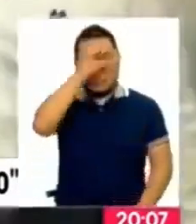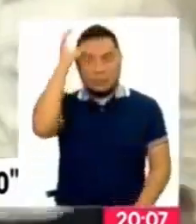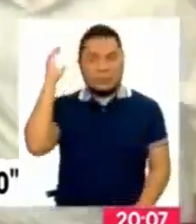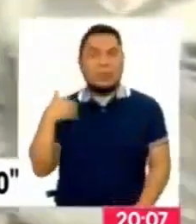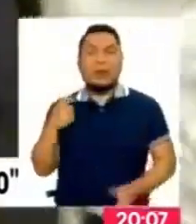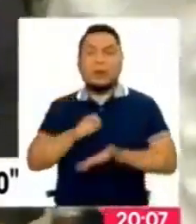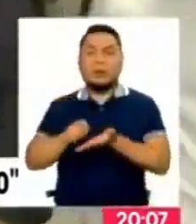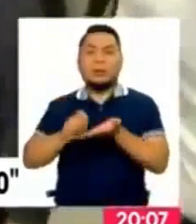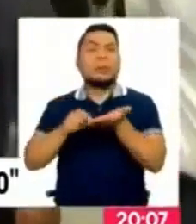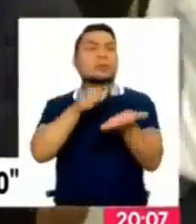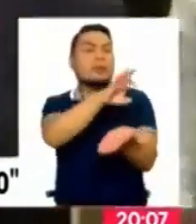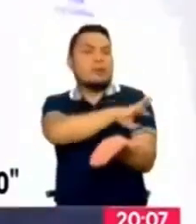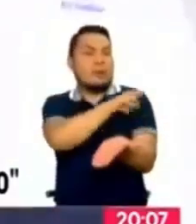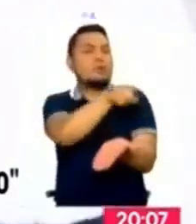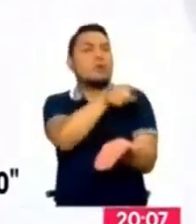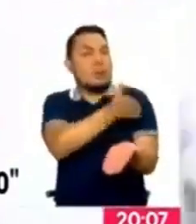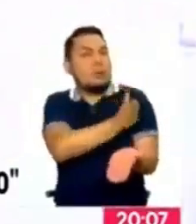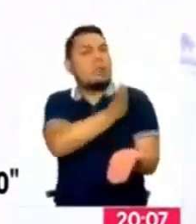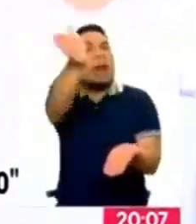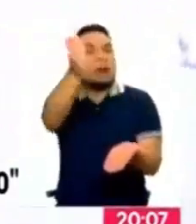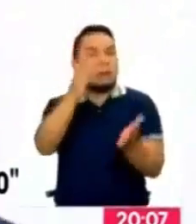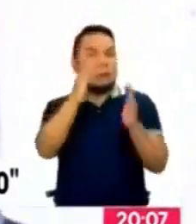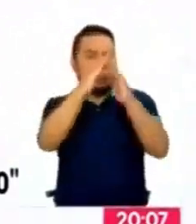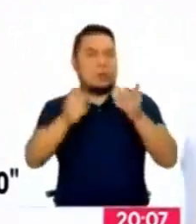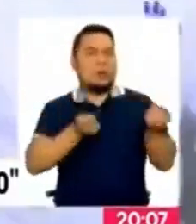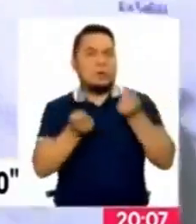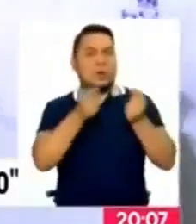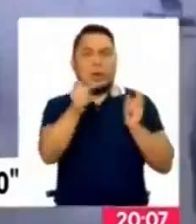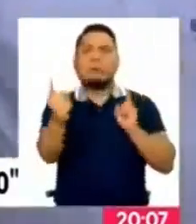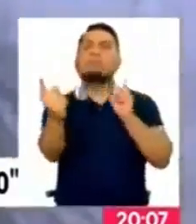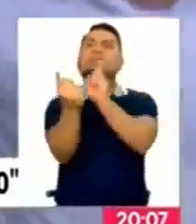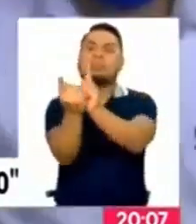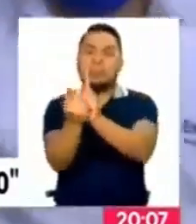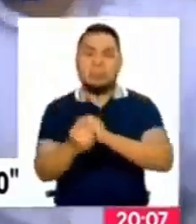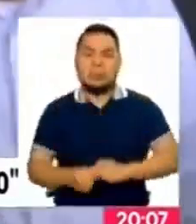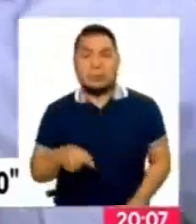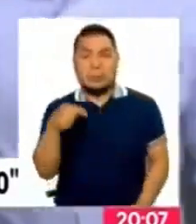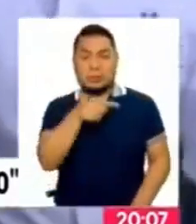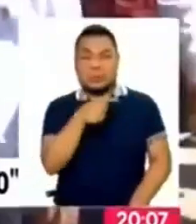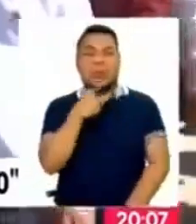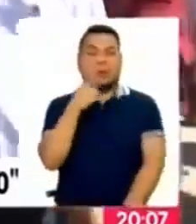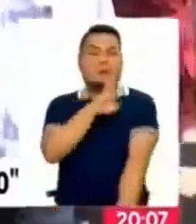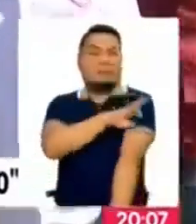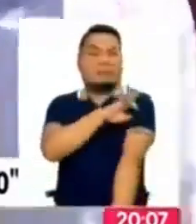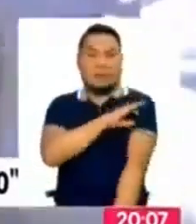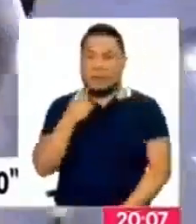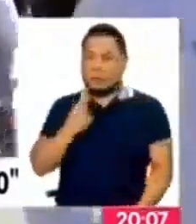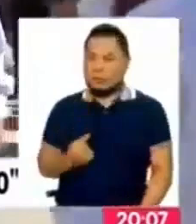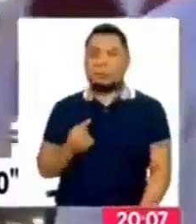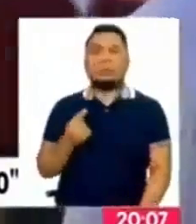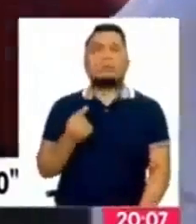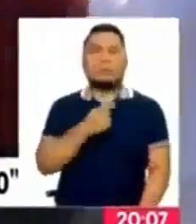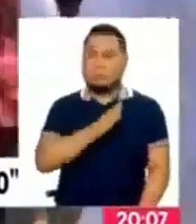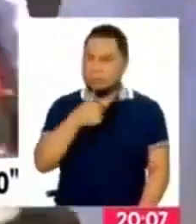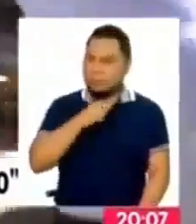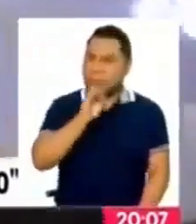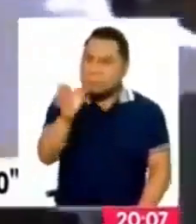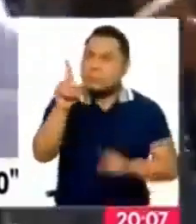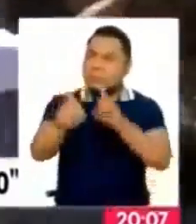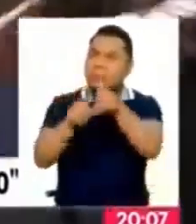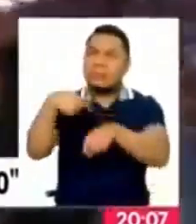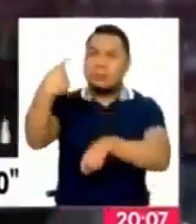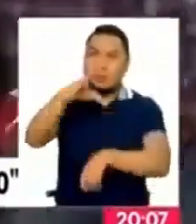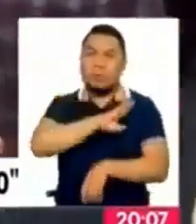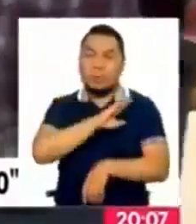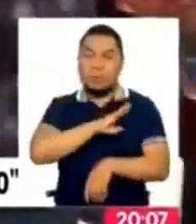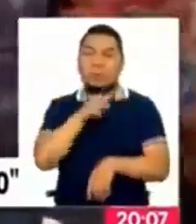pnp huele a podrido el ministro hui libertad designó ayer al general pnp retirado whitman ríos